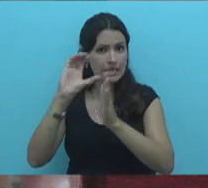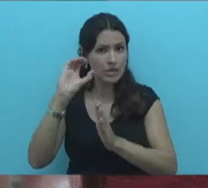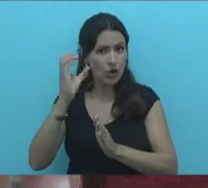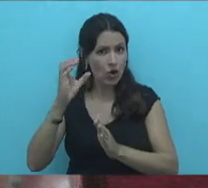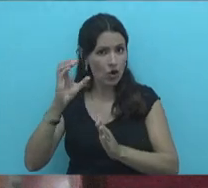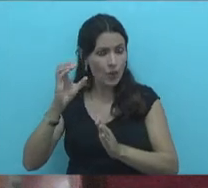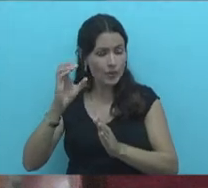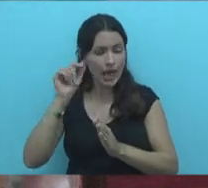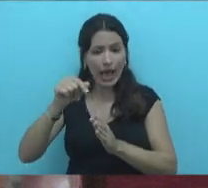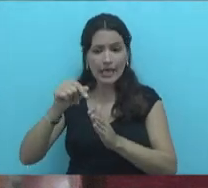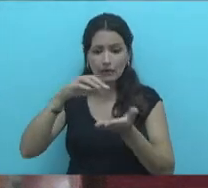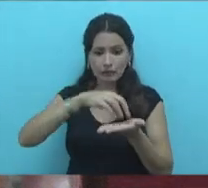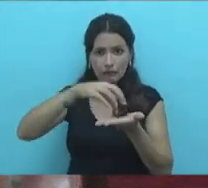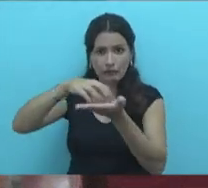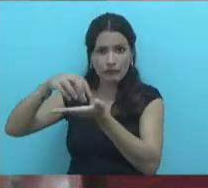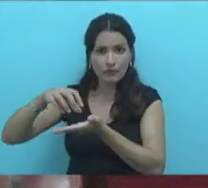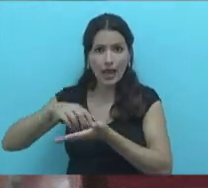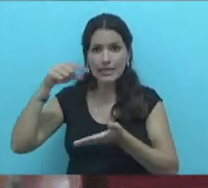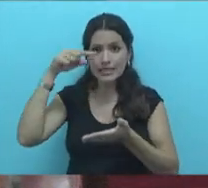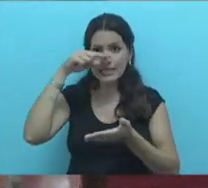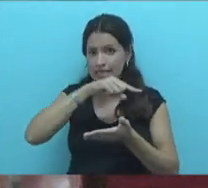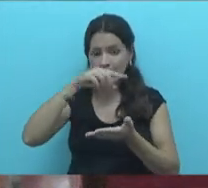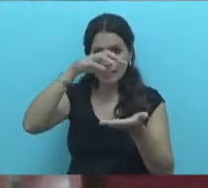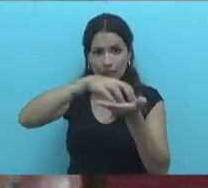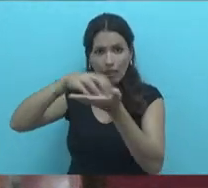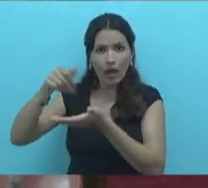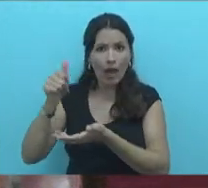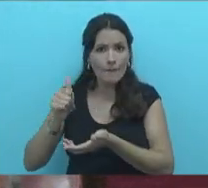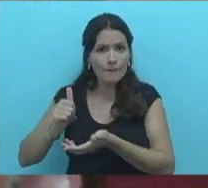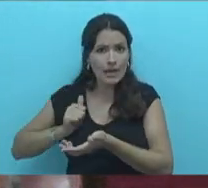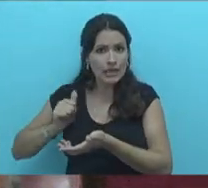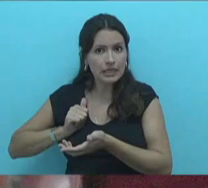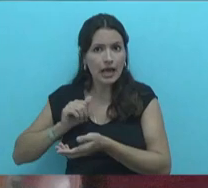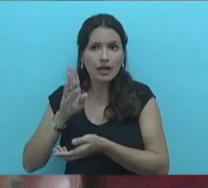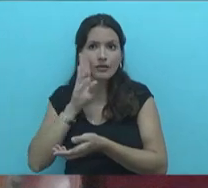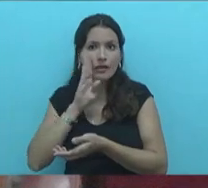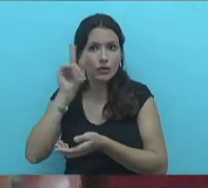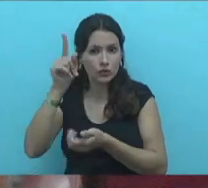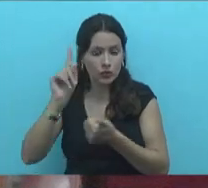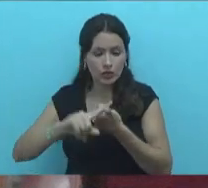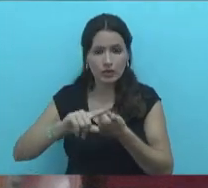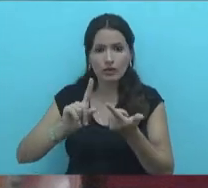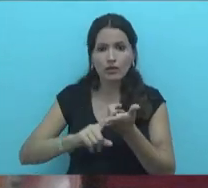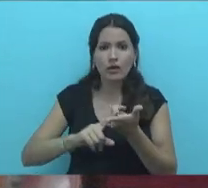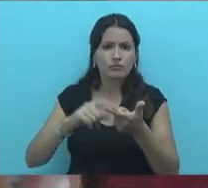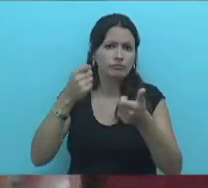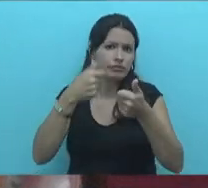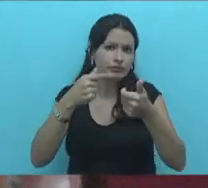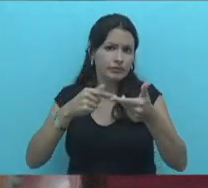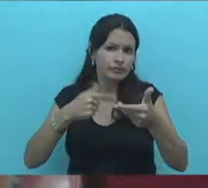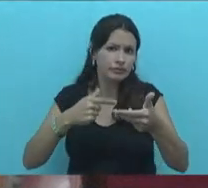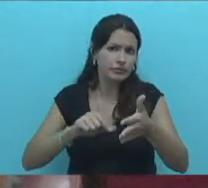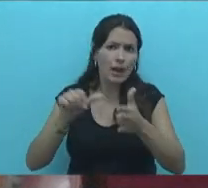militares. El puerto del Callao es el amarradero de la cuarta flota de Estados Unidos, y así podríamos